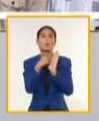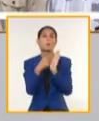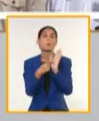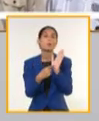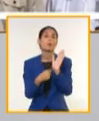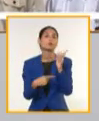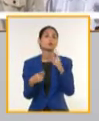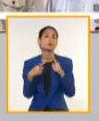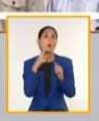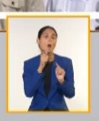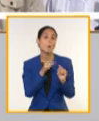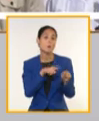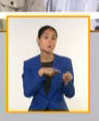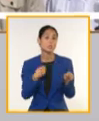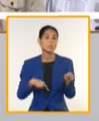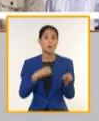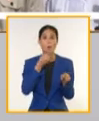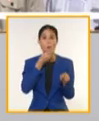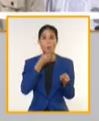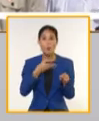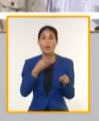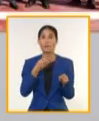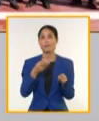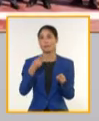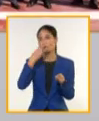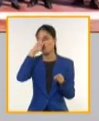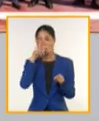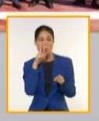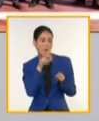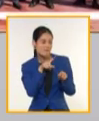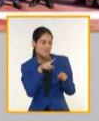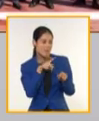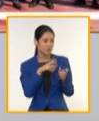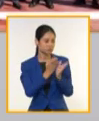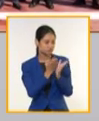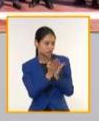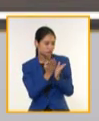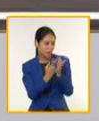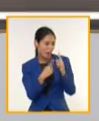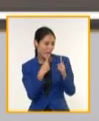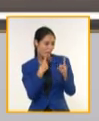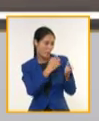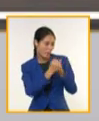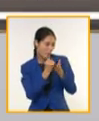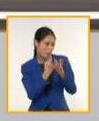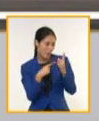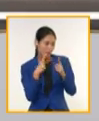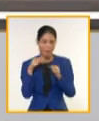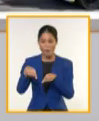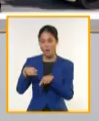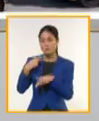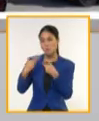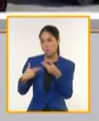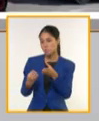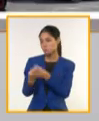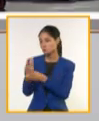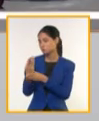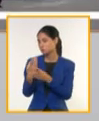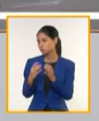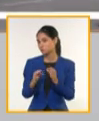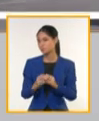en nuestro país. Pero realmente hay una confluencia de intereses, no solo económicos,